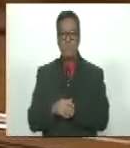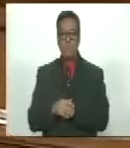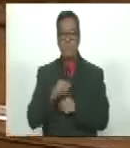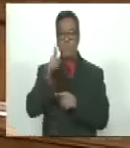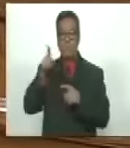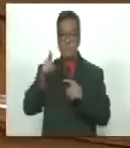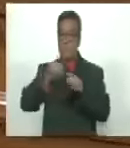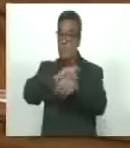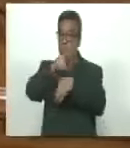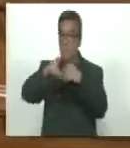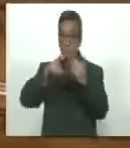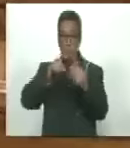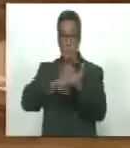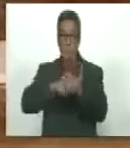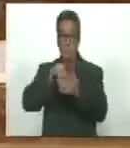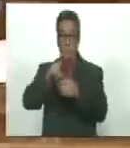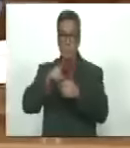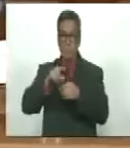Mapa completo, pues.